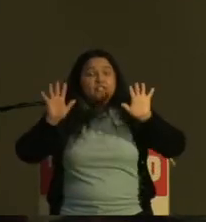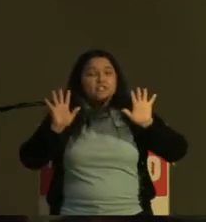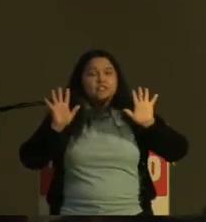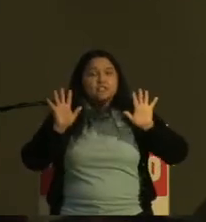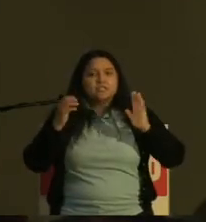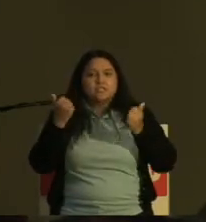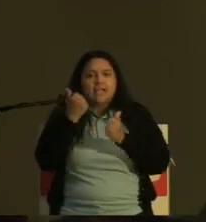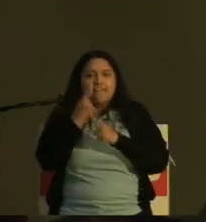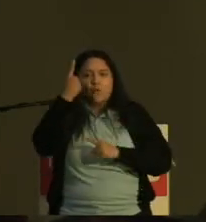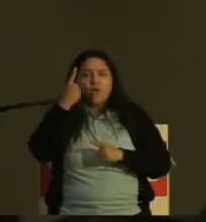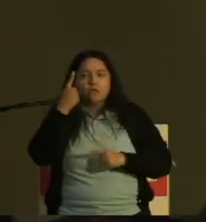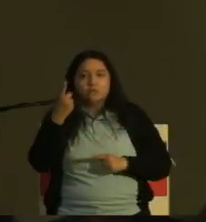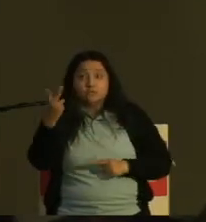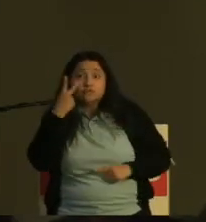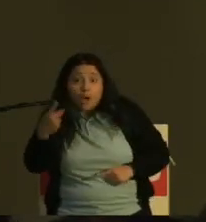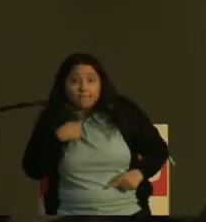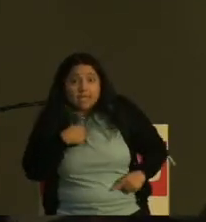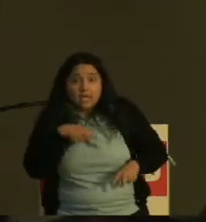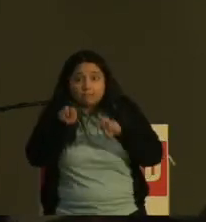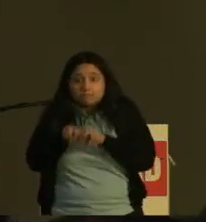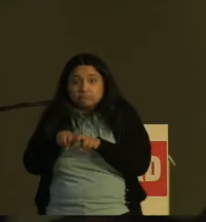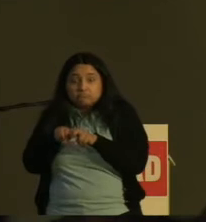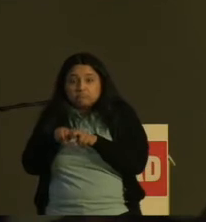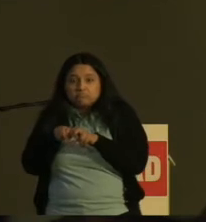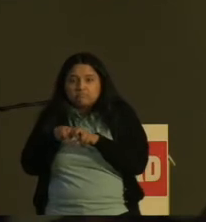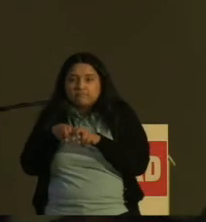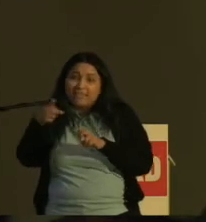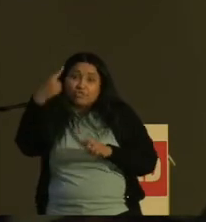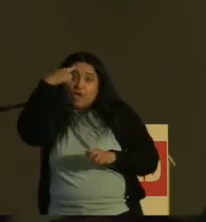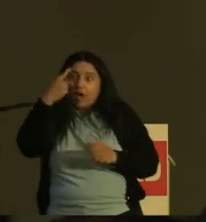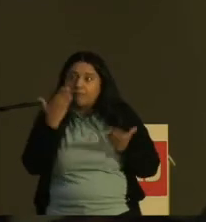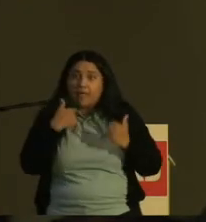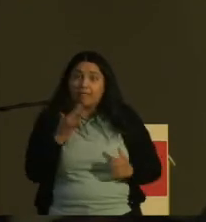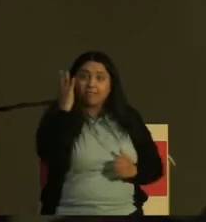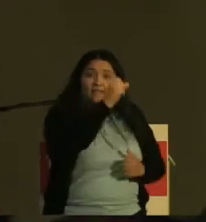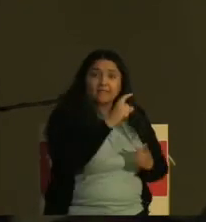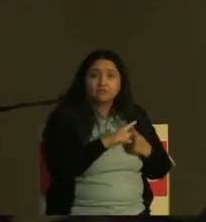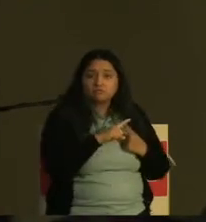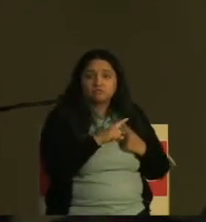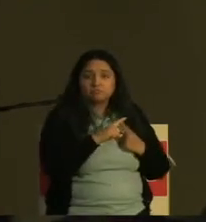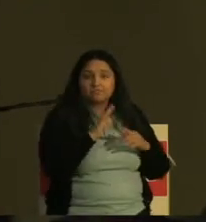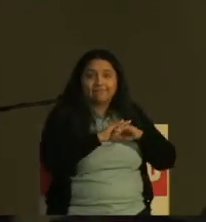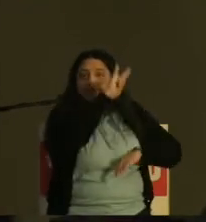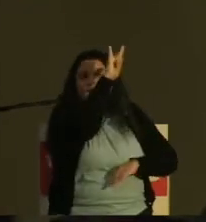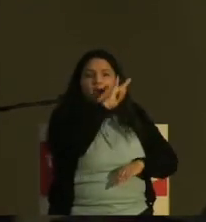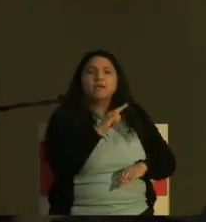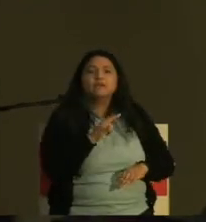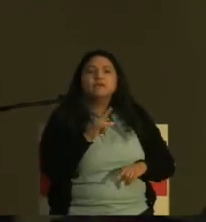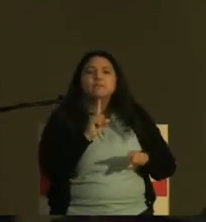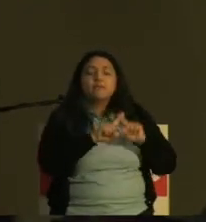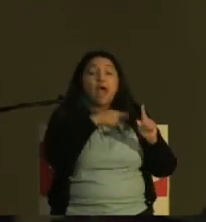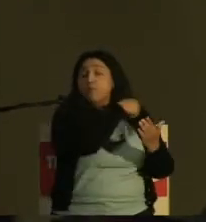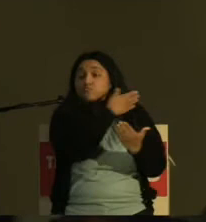entonces dijeron, como sabían que yo estaba ahí, pensaron que yo iba a ir a quejarme o algo así. Entonces yo llegué a los camerinos y no había